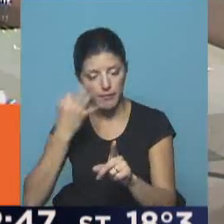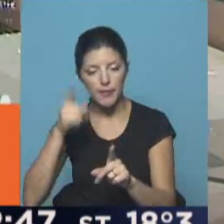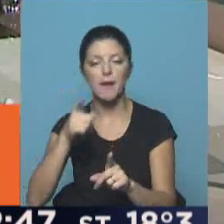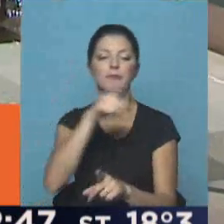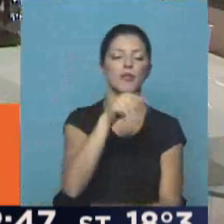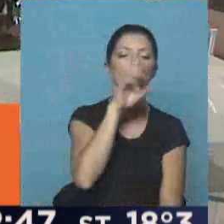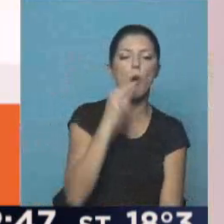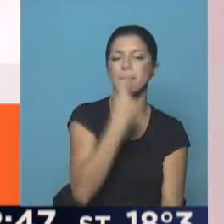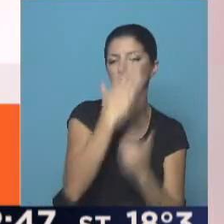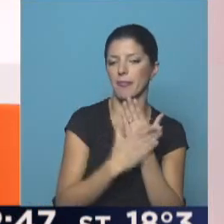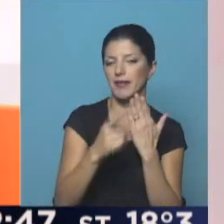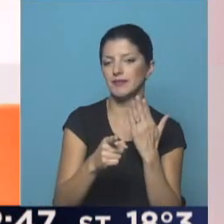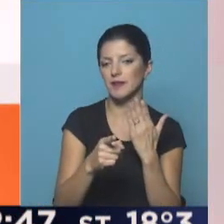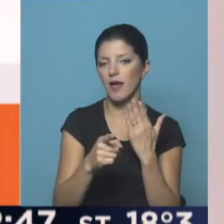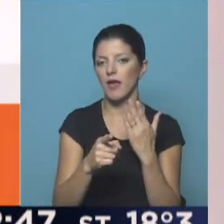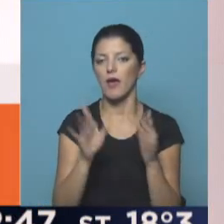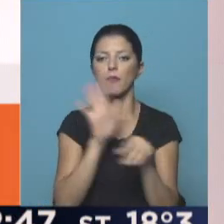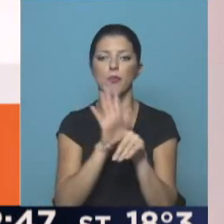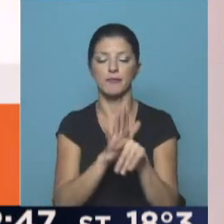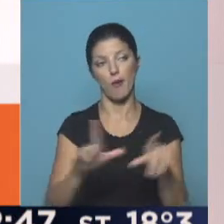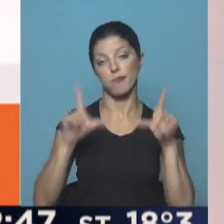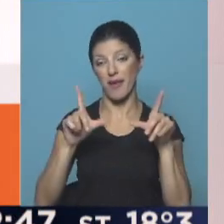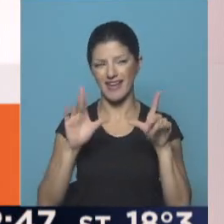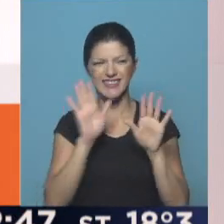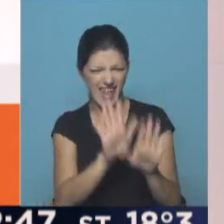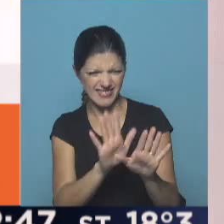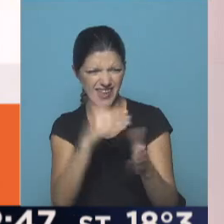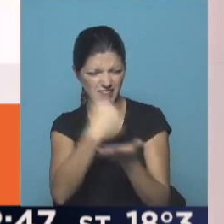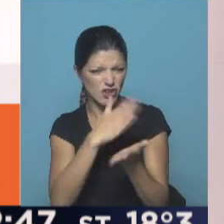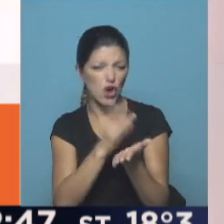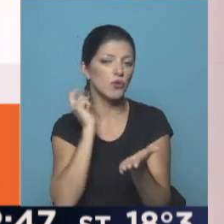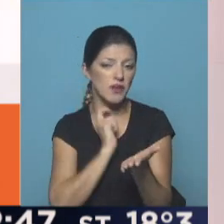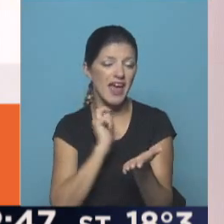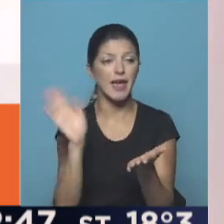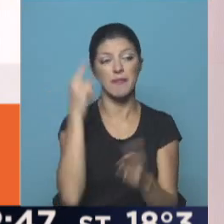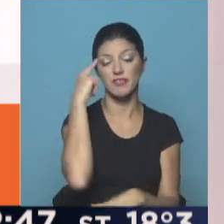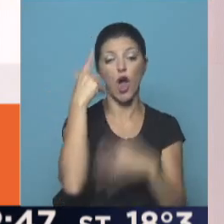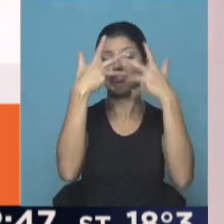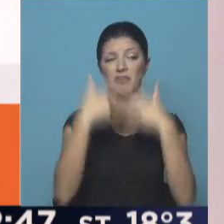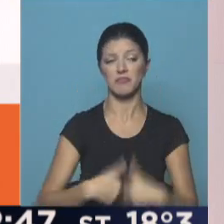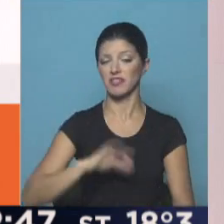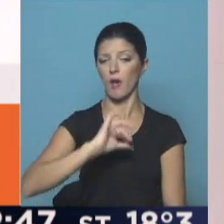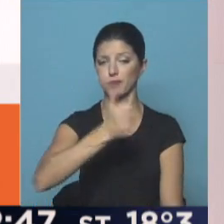arrogancia propia de algunos sectores del conservadurismo que se veían ganadores antes de que